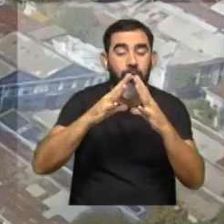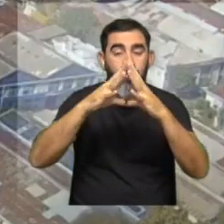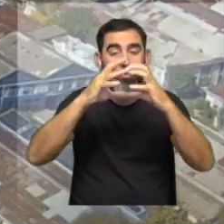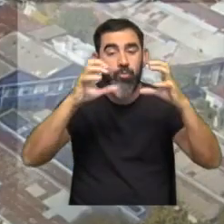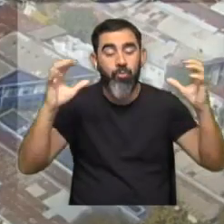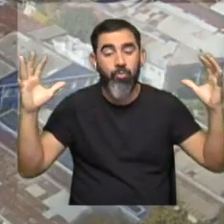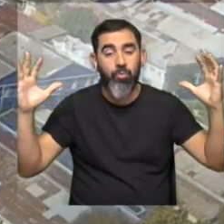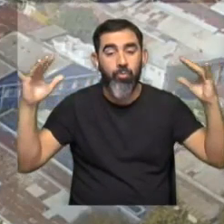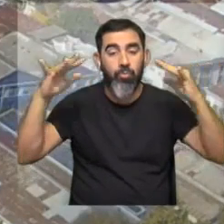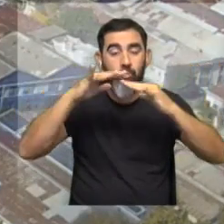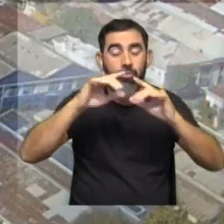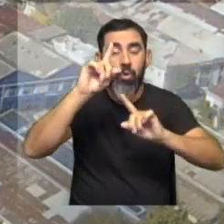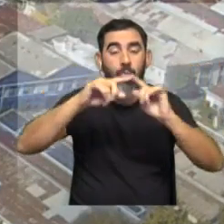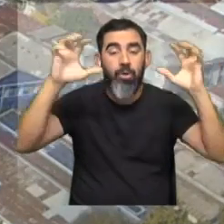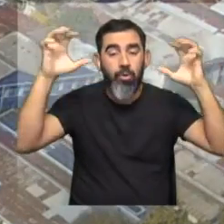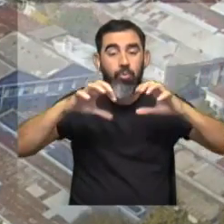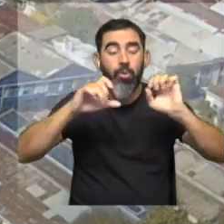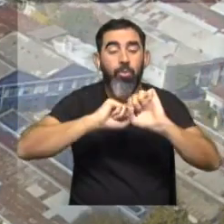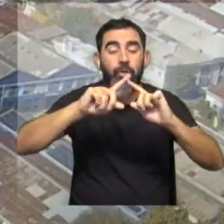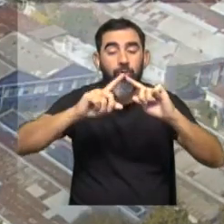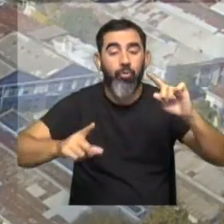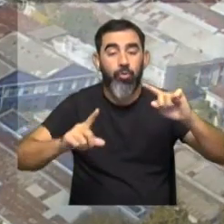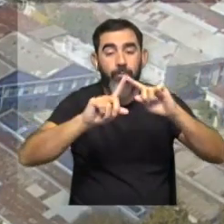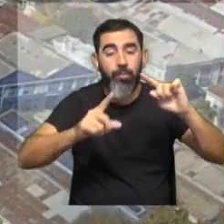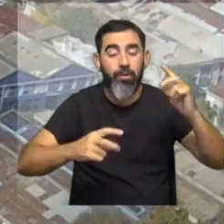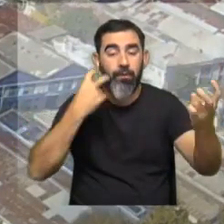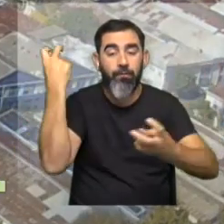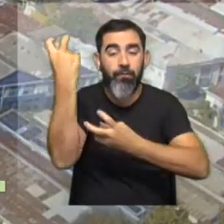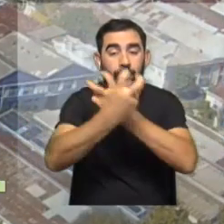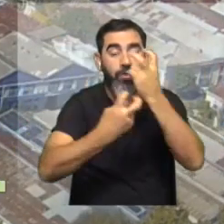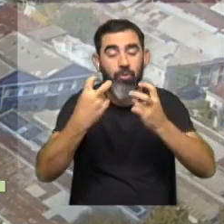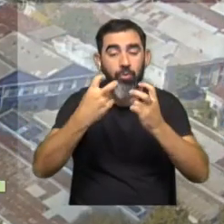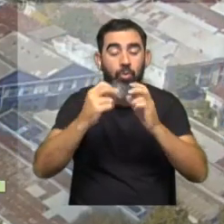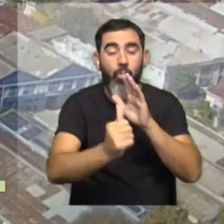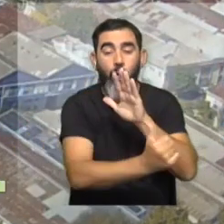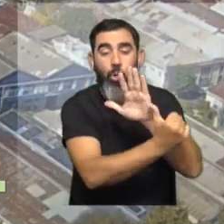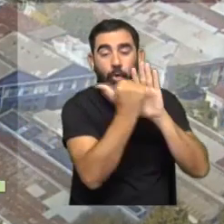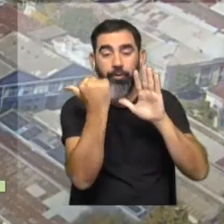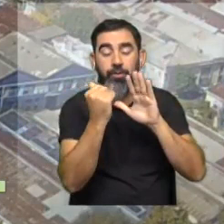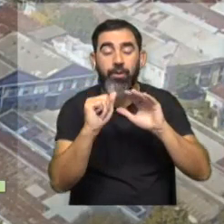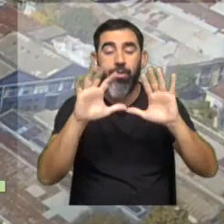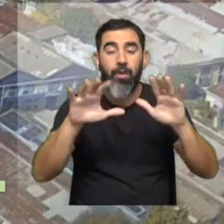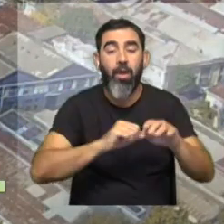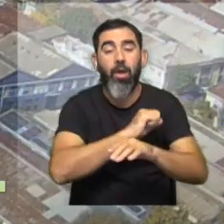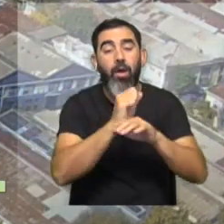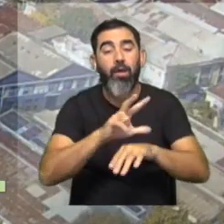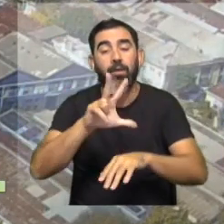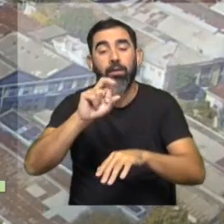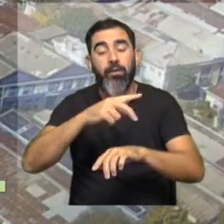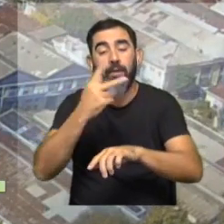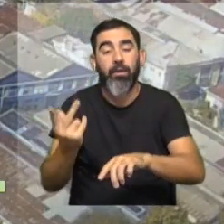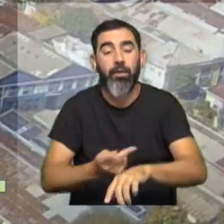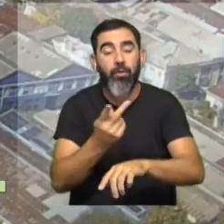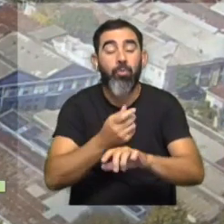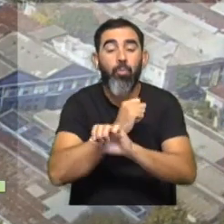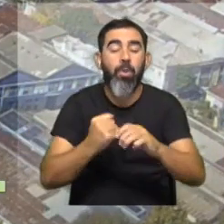nuboso, cubierto, con precipitaciones y probables tormentas y vientos que estarán soplando del sector oeste entre 10 a 30 kilómetros por hora, pero que puede